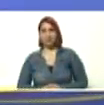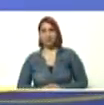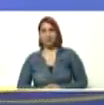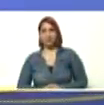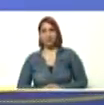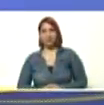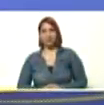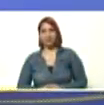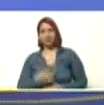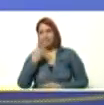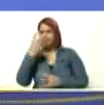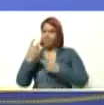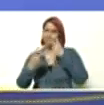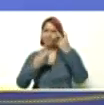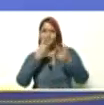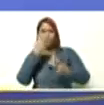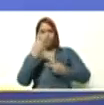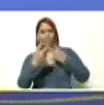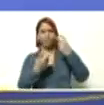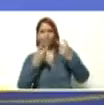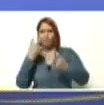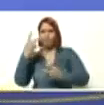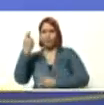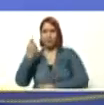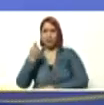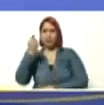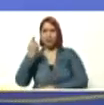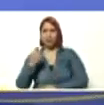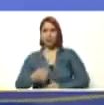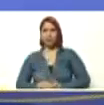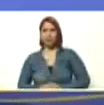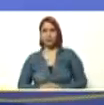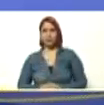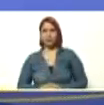Por aquí veo a los diputadísimos.